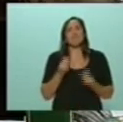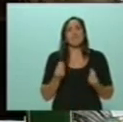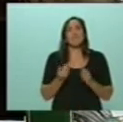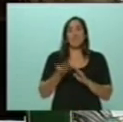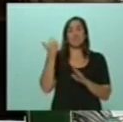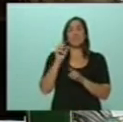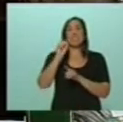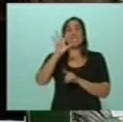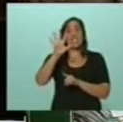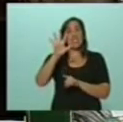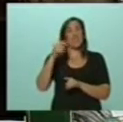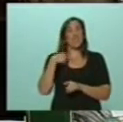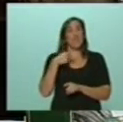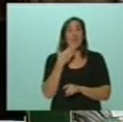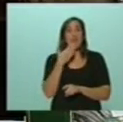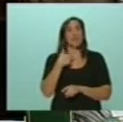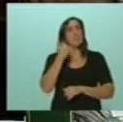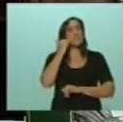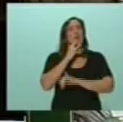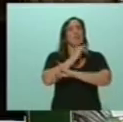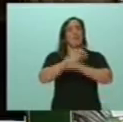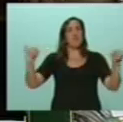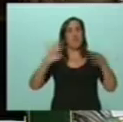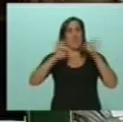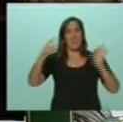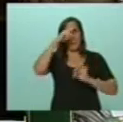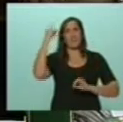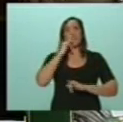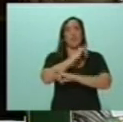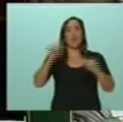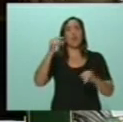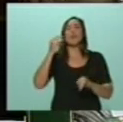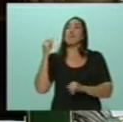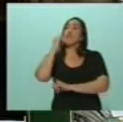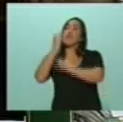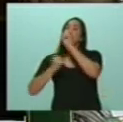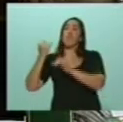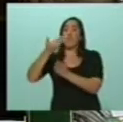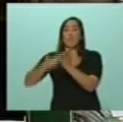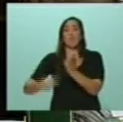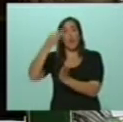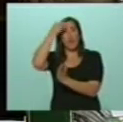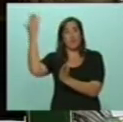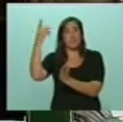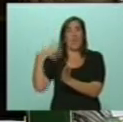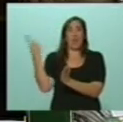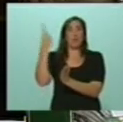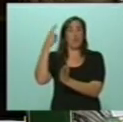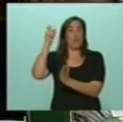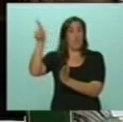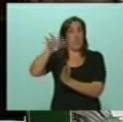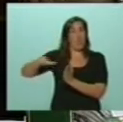Aquel 5 de abril, cuando le hablé a todos ustedes, el informe oficial de las autoridades era